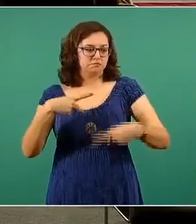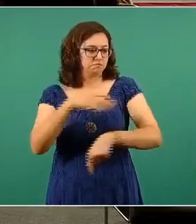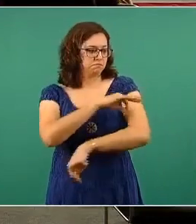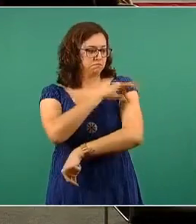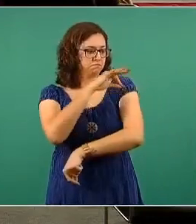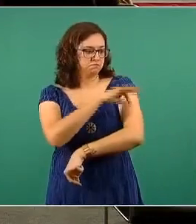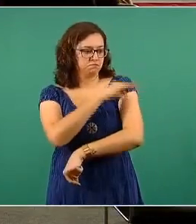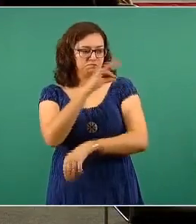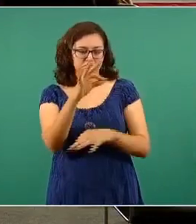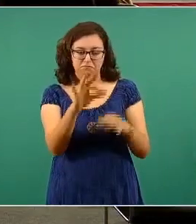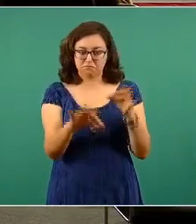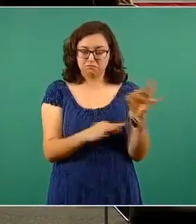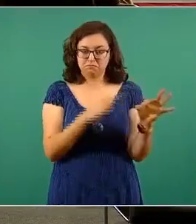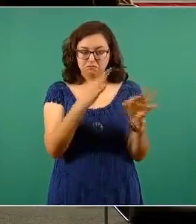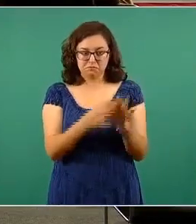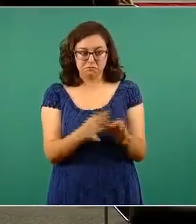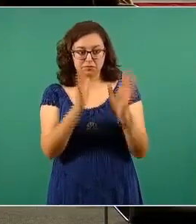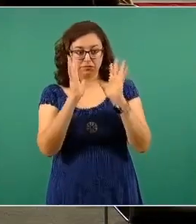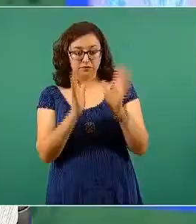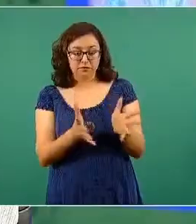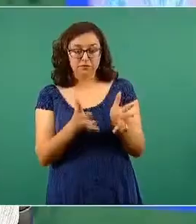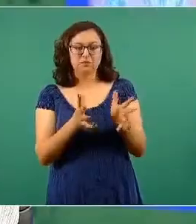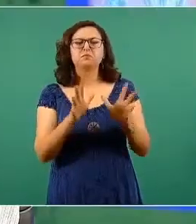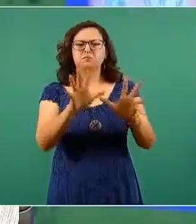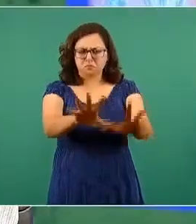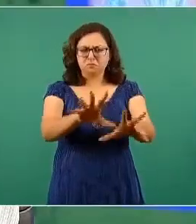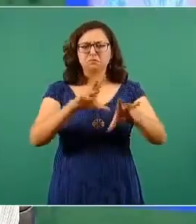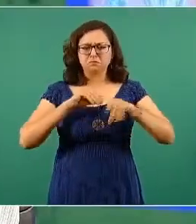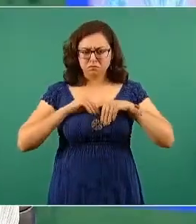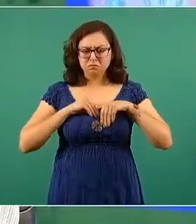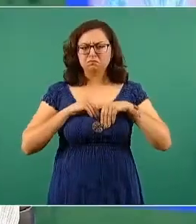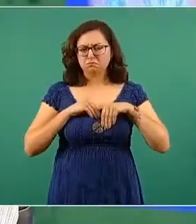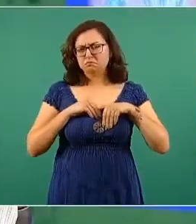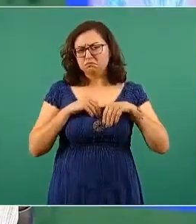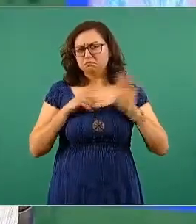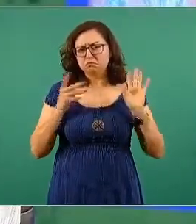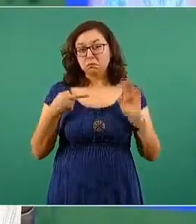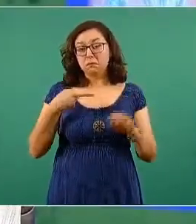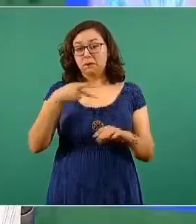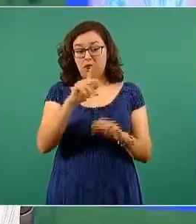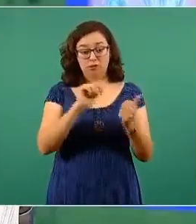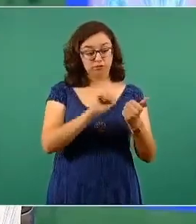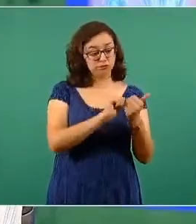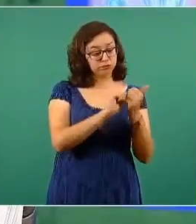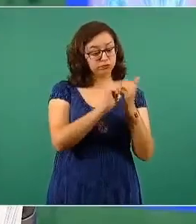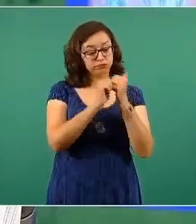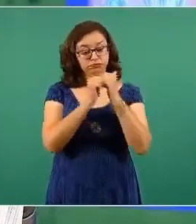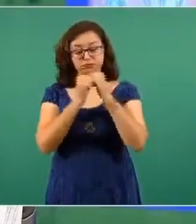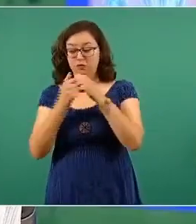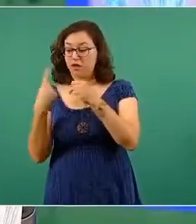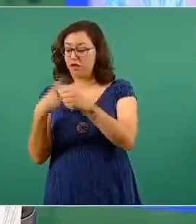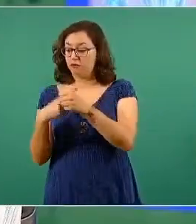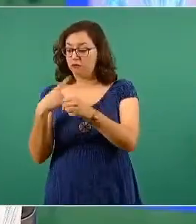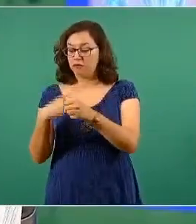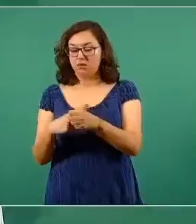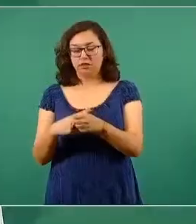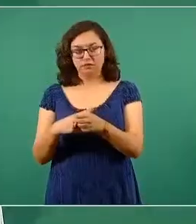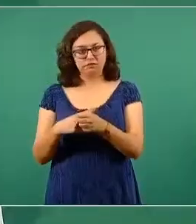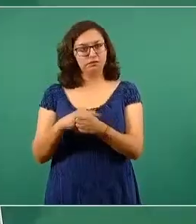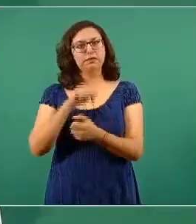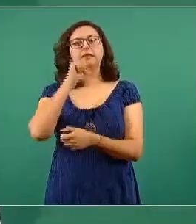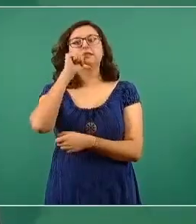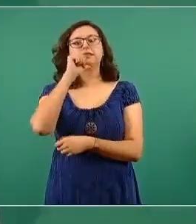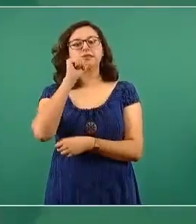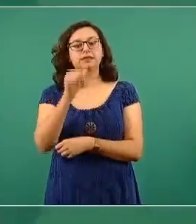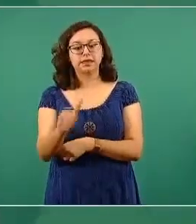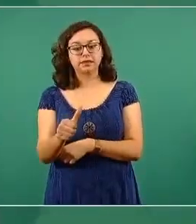con esquema completo no desarrollen enfermedad. ¿Sí? Sin embargo, cuando revisamos los esquemas de eficacia